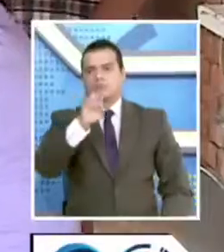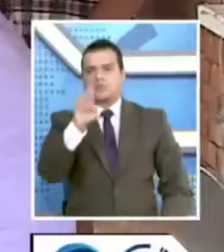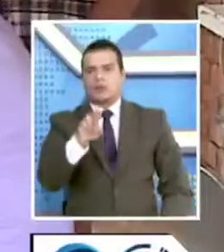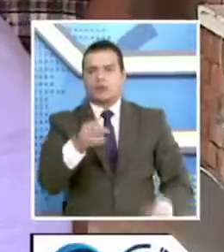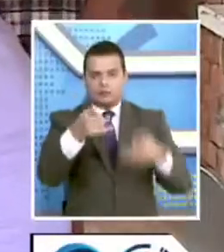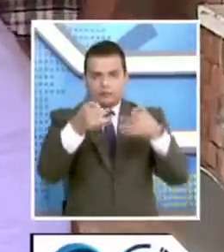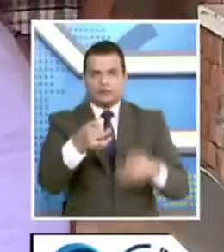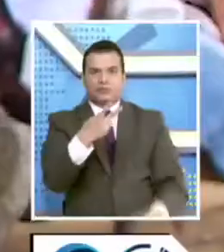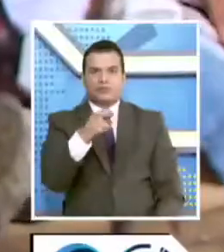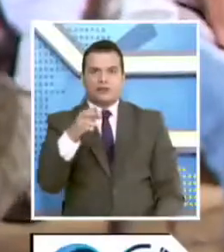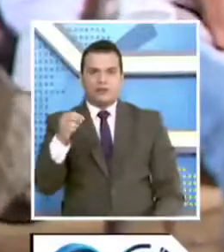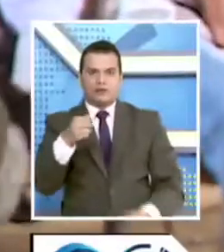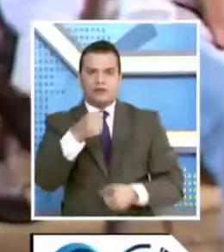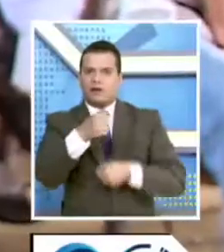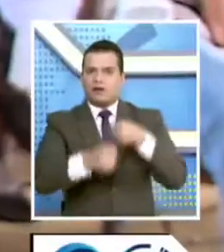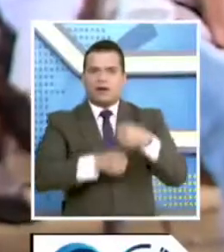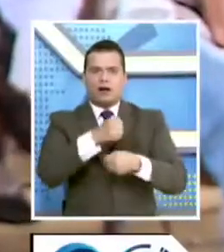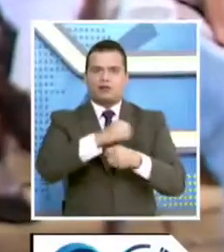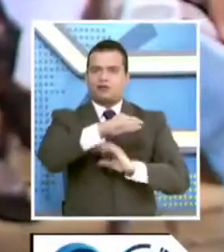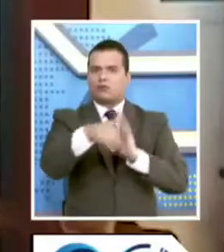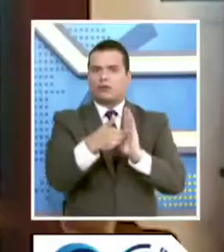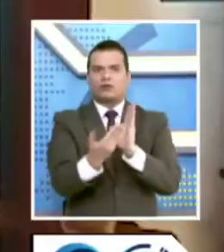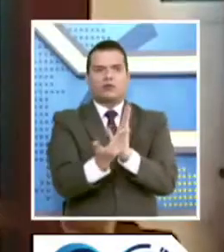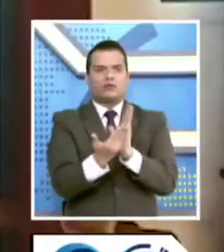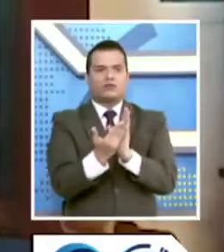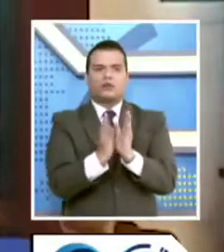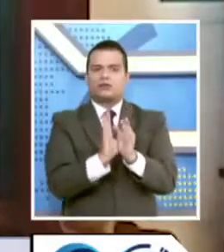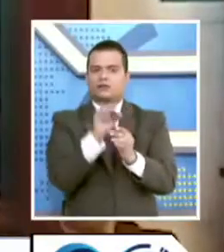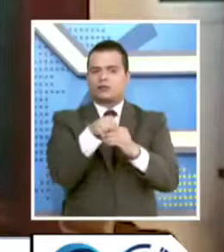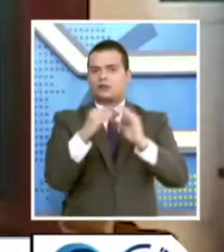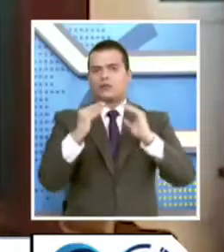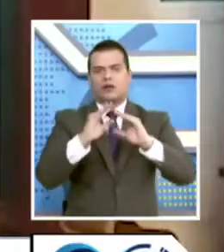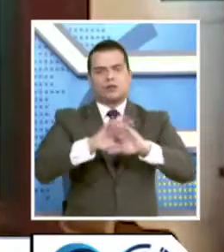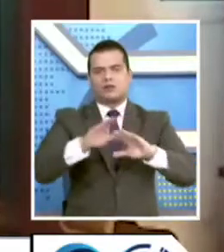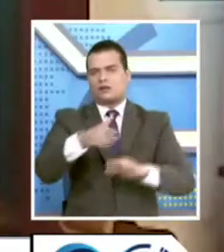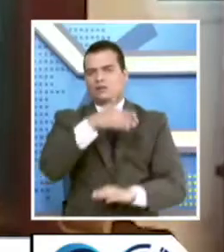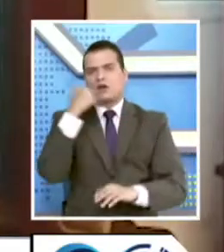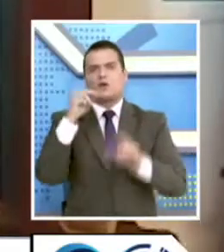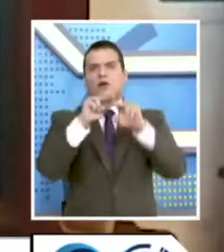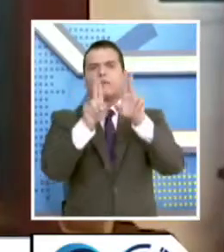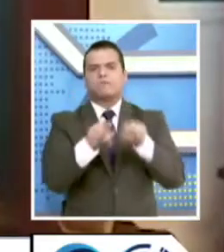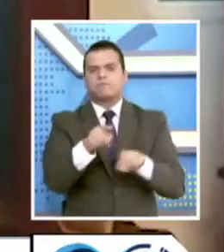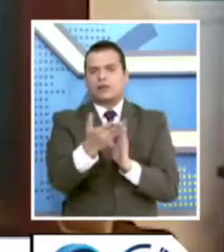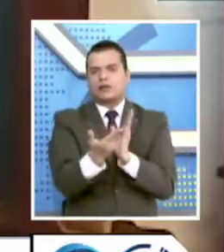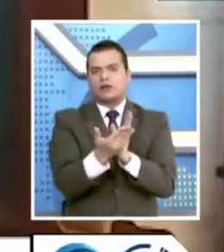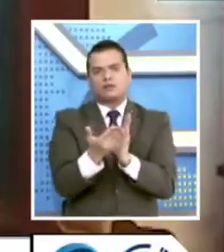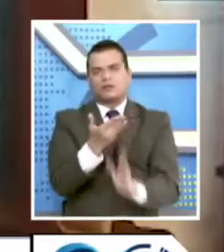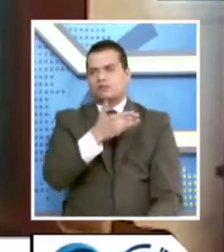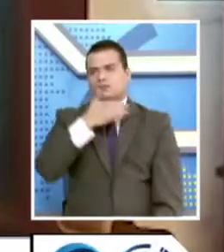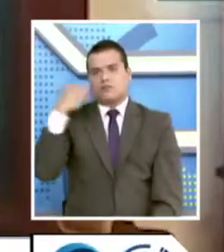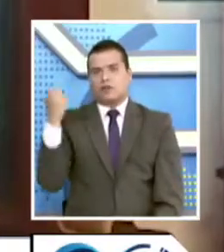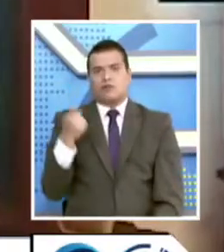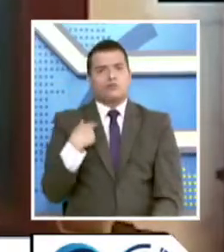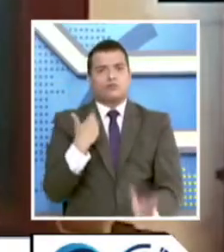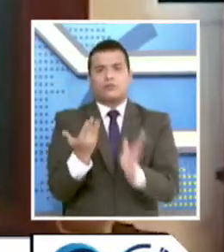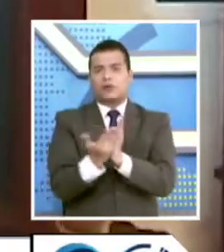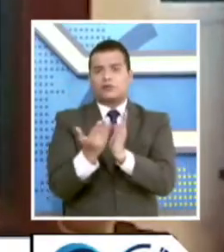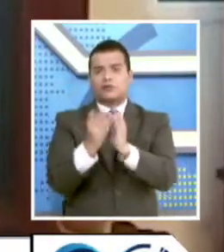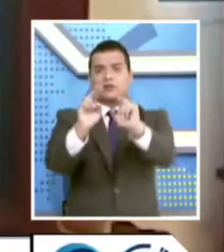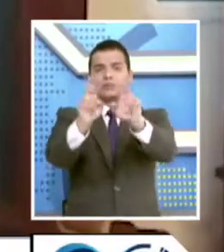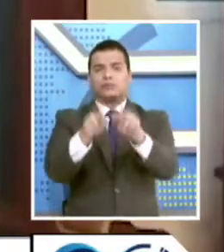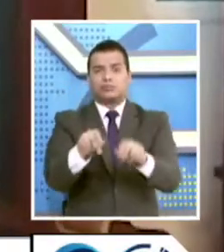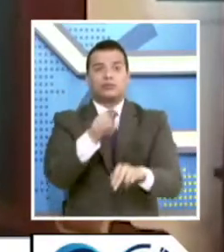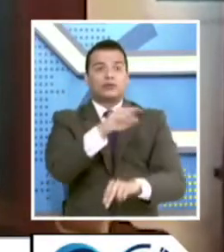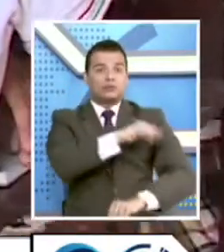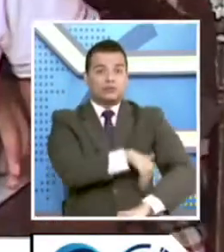el 2020 en clases virtuales. La verdad que la propuesta es seguir con la educación virtual, pero ante todo, señora ministra,